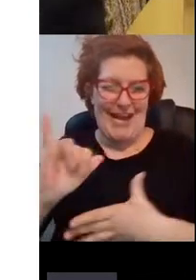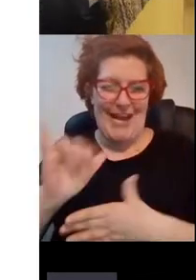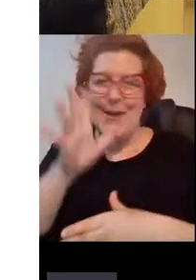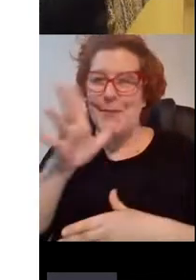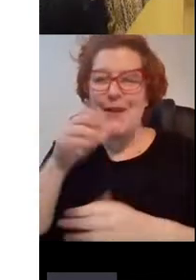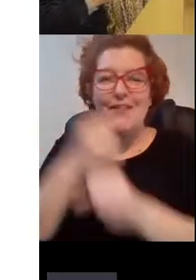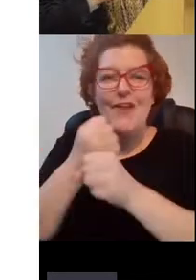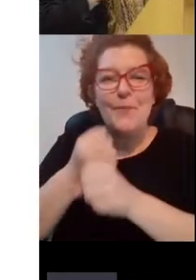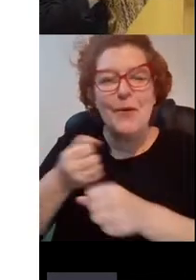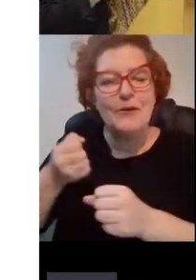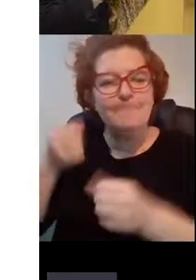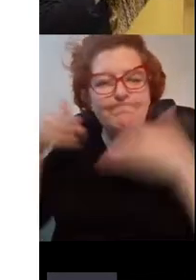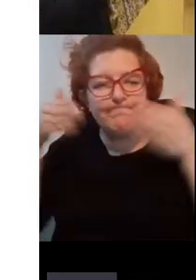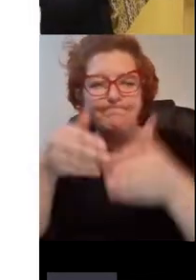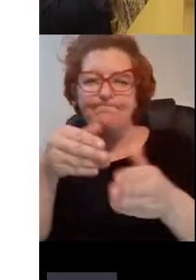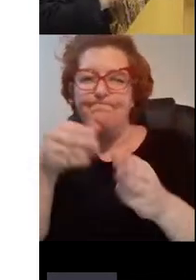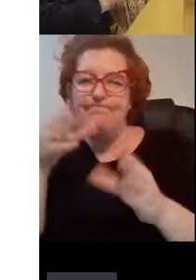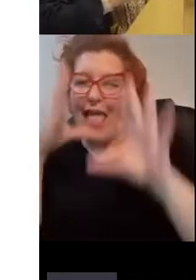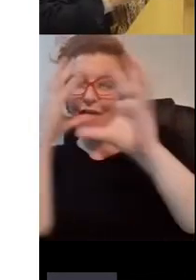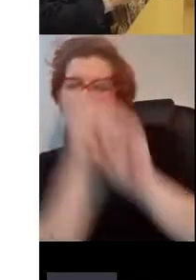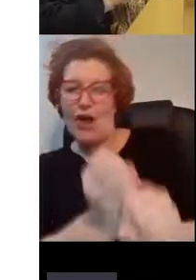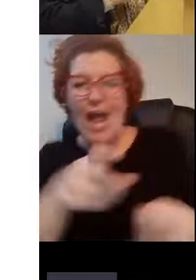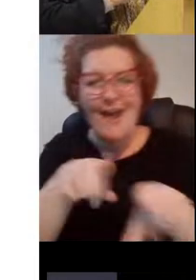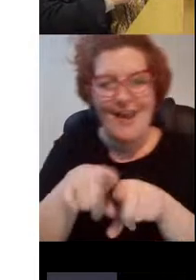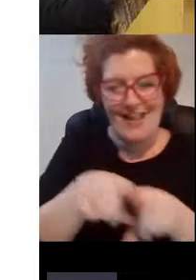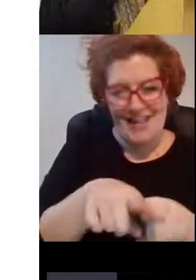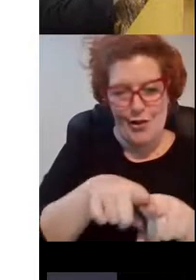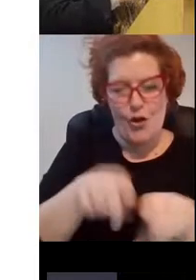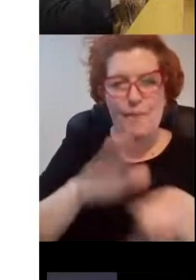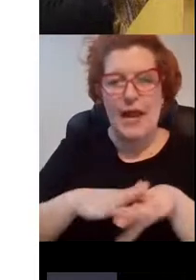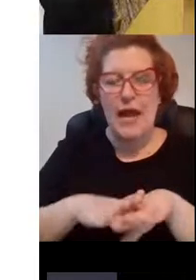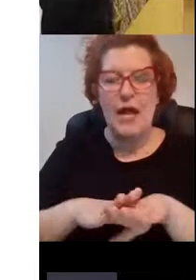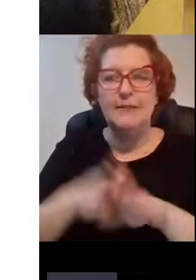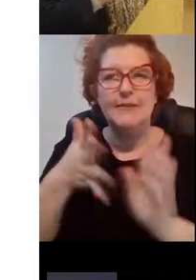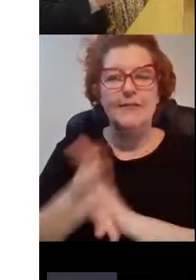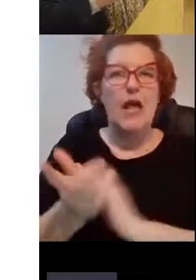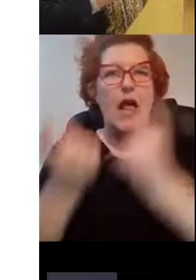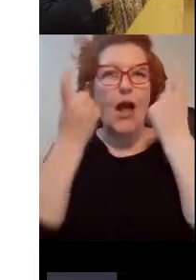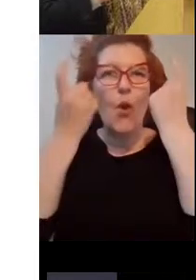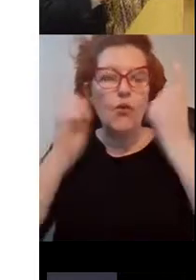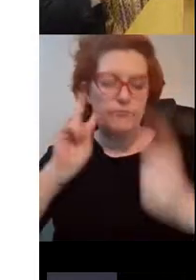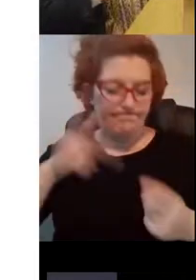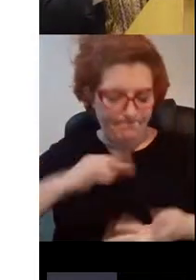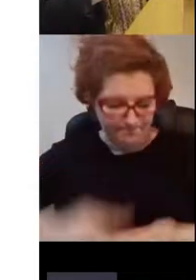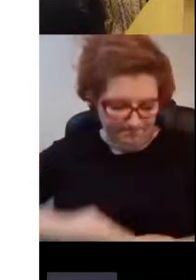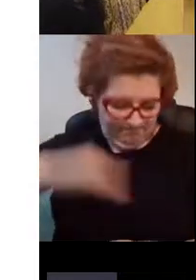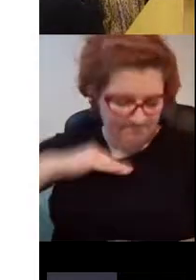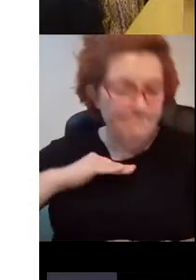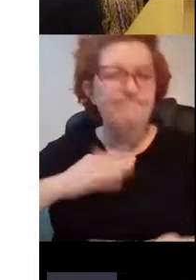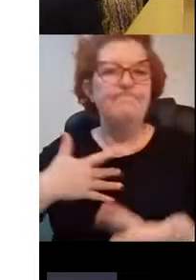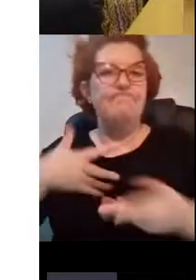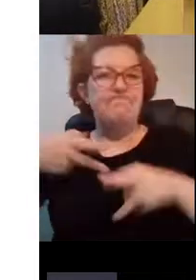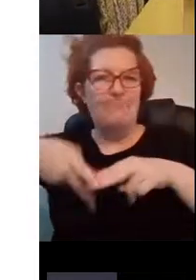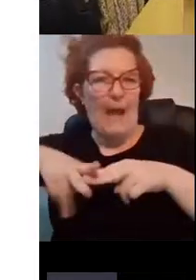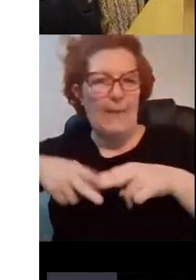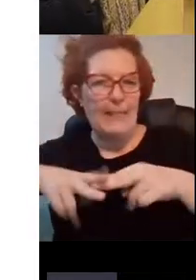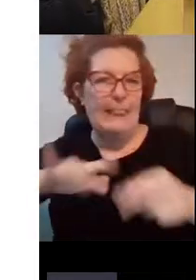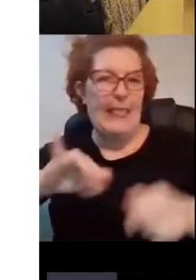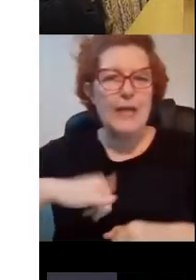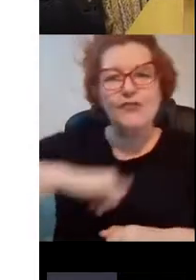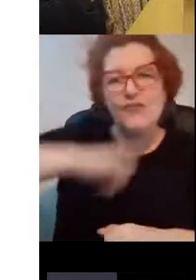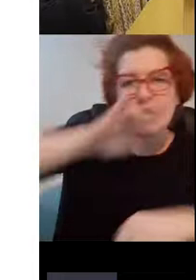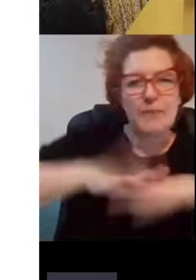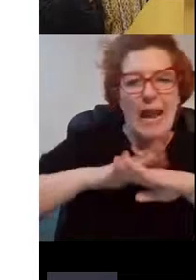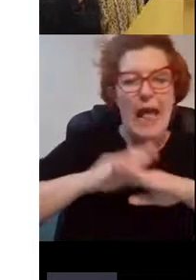el enfoque crítico para que el alumno tenga las suficientes herramientas para poder abordar su